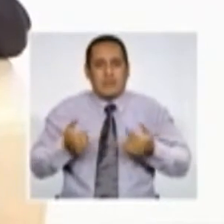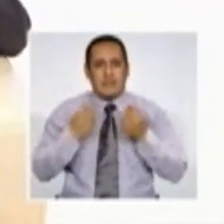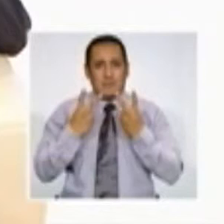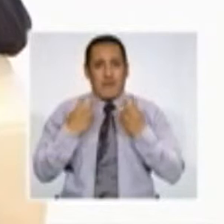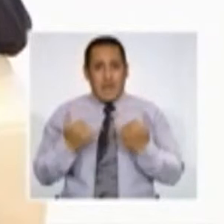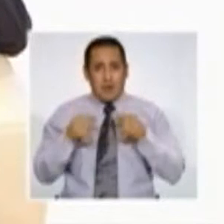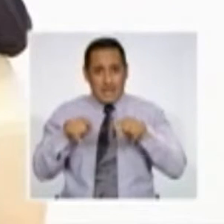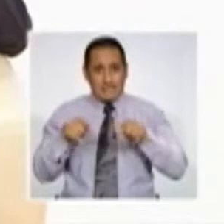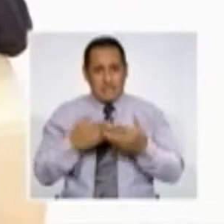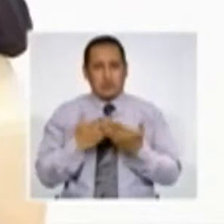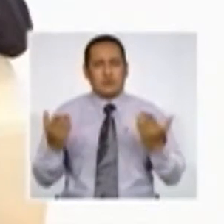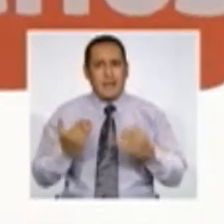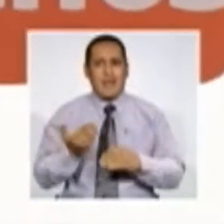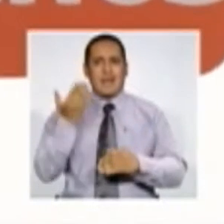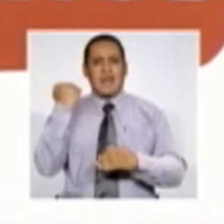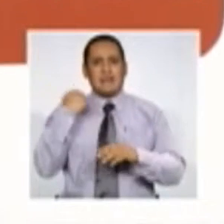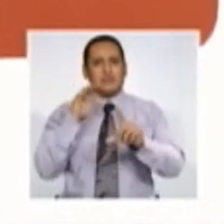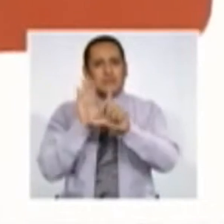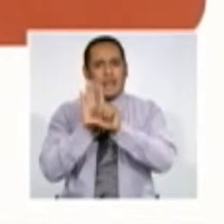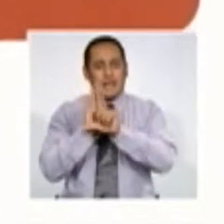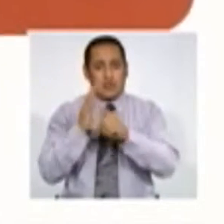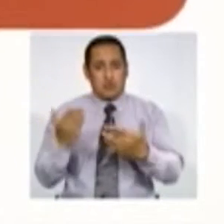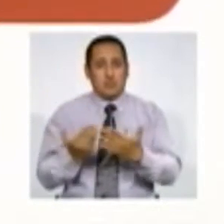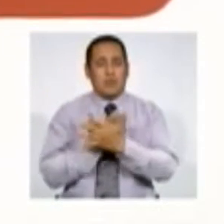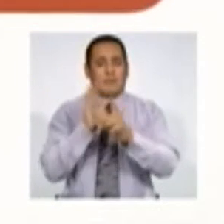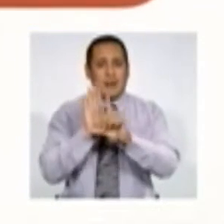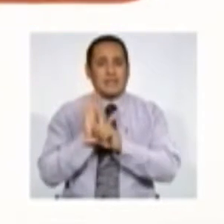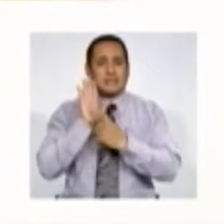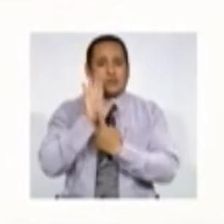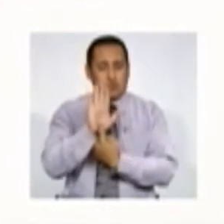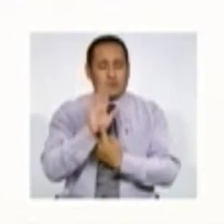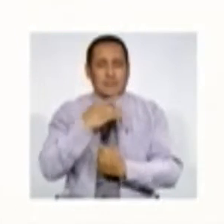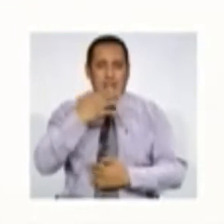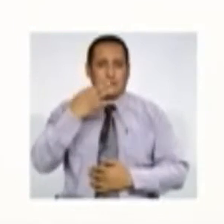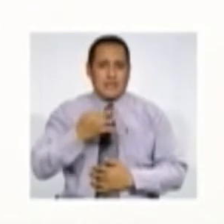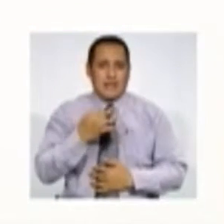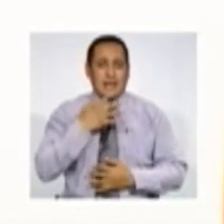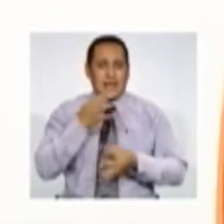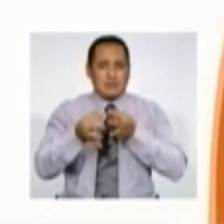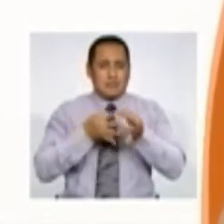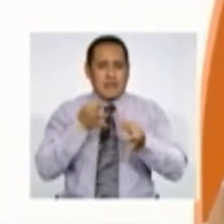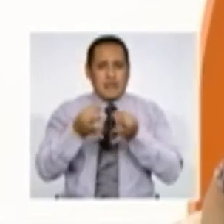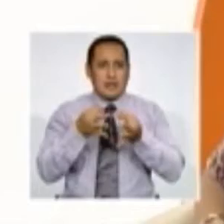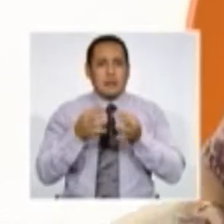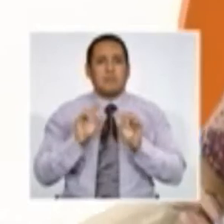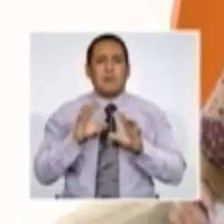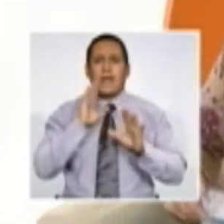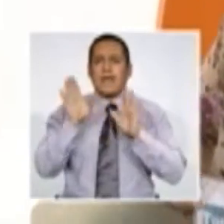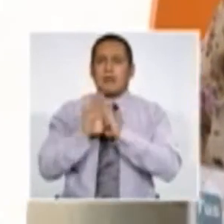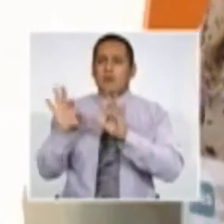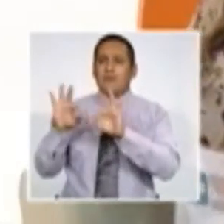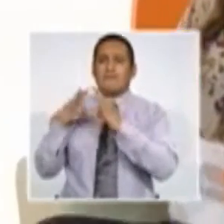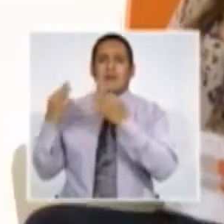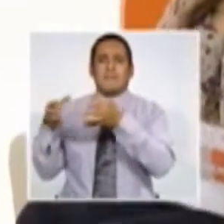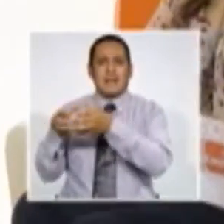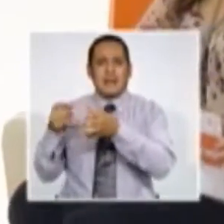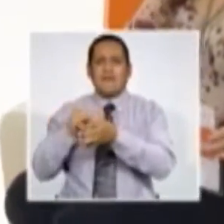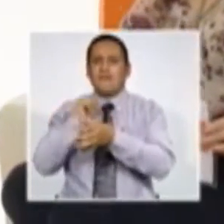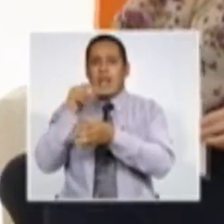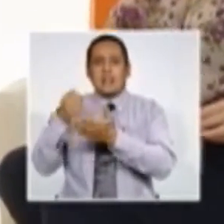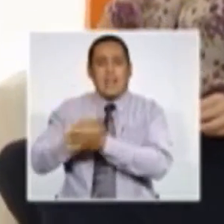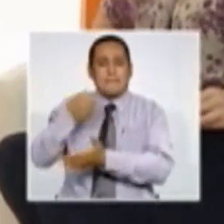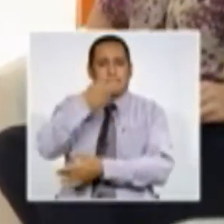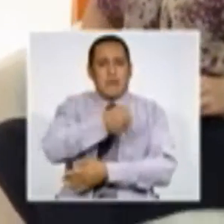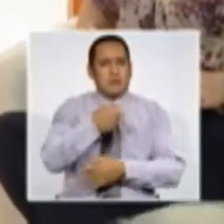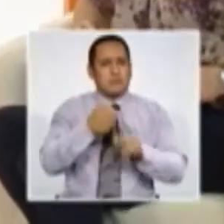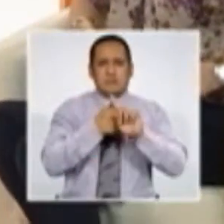Claro. Frente a esas situaciones que se impulsó esta legislación que establece efectivamente de que por falta de pago de